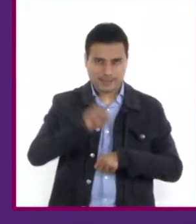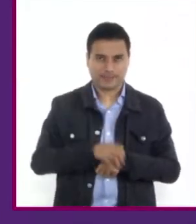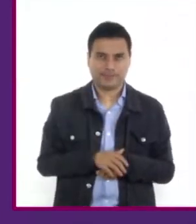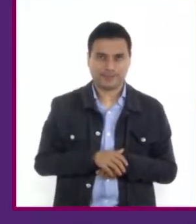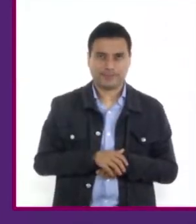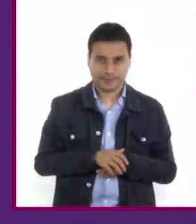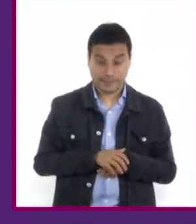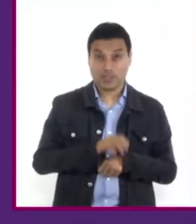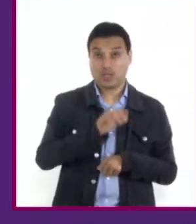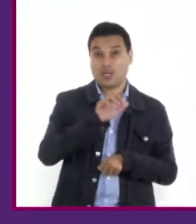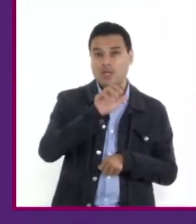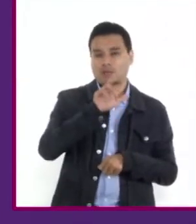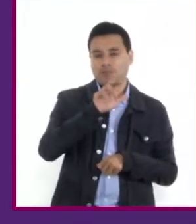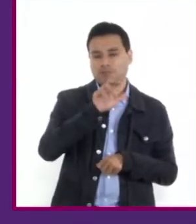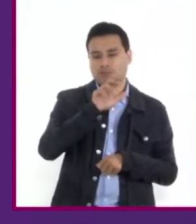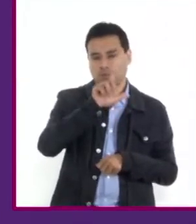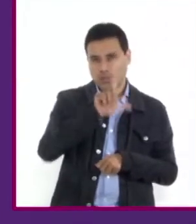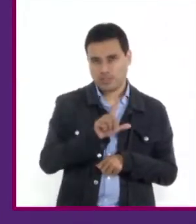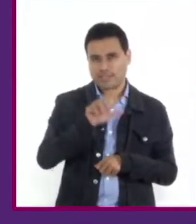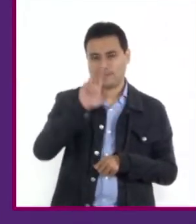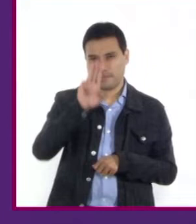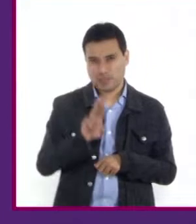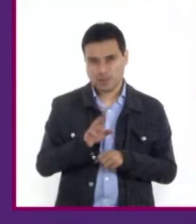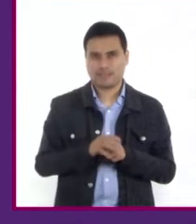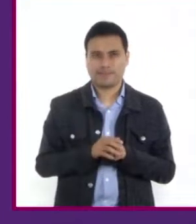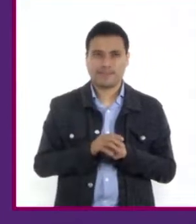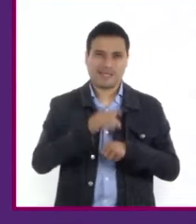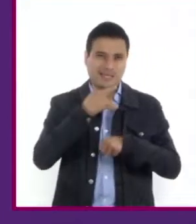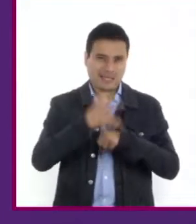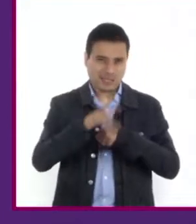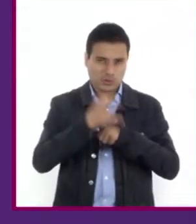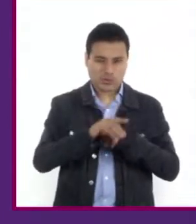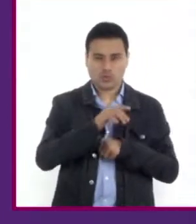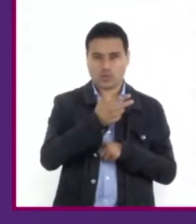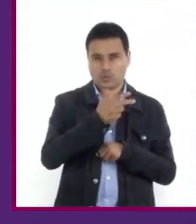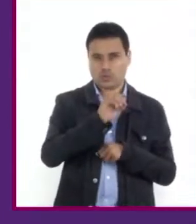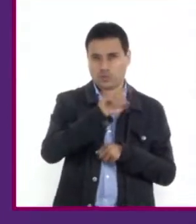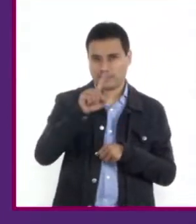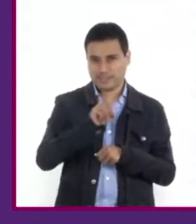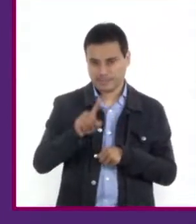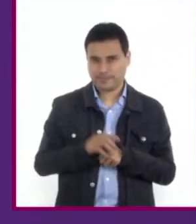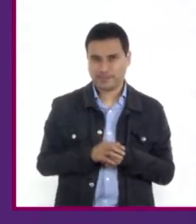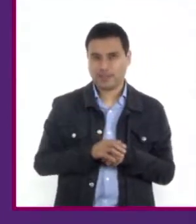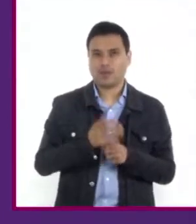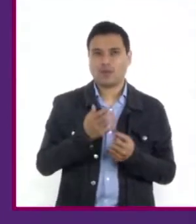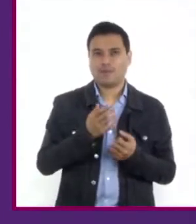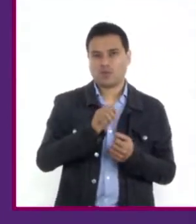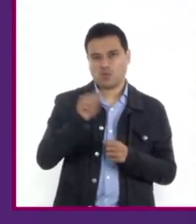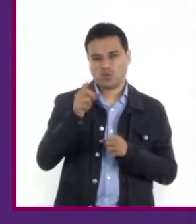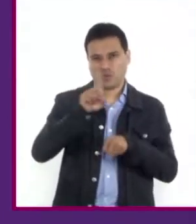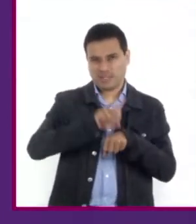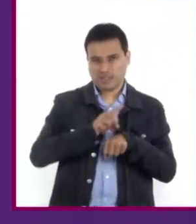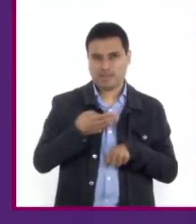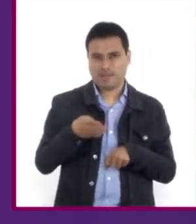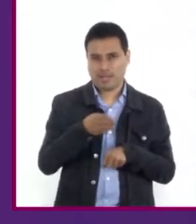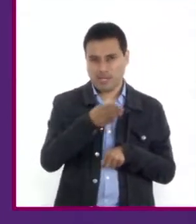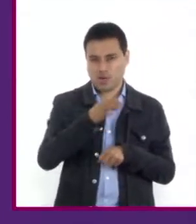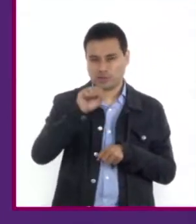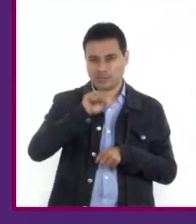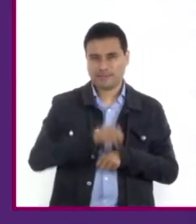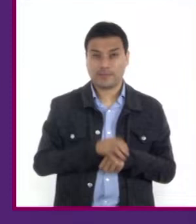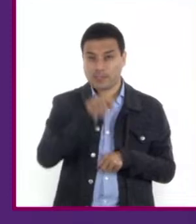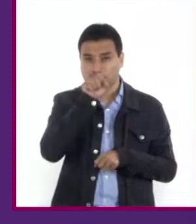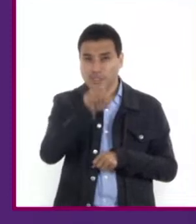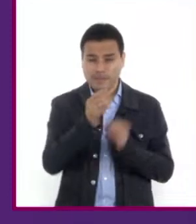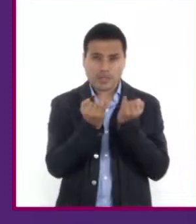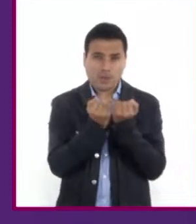6 onzas de queso, viernes y sábado con 8 onzas de bacalao salado. A veces se daba variedad a